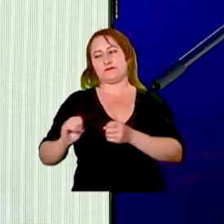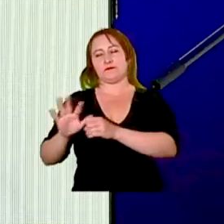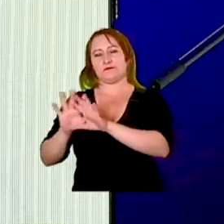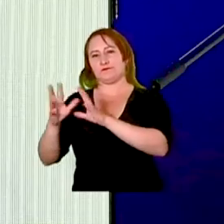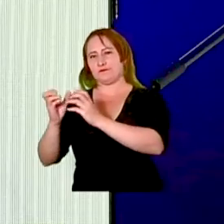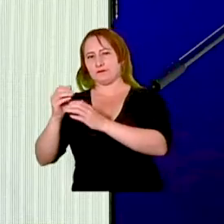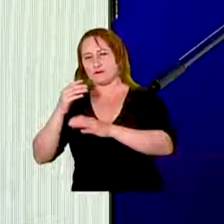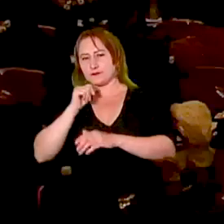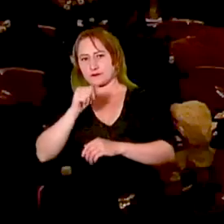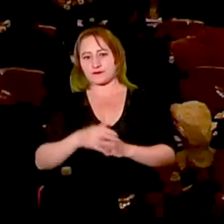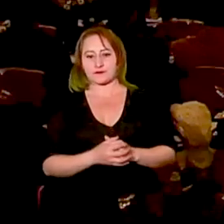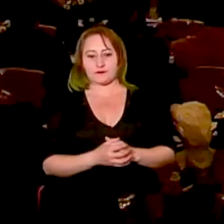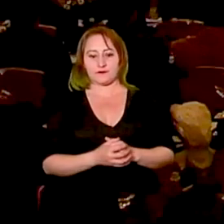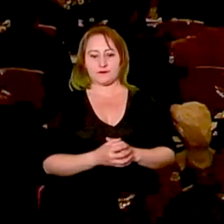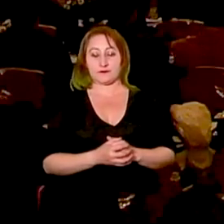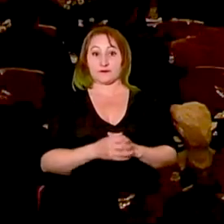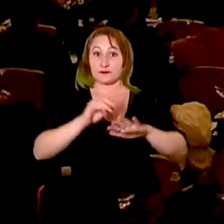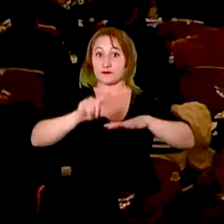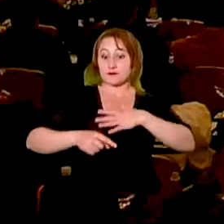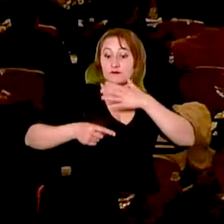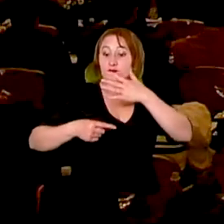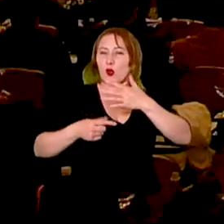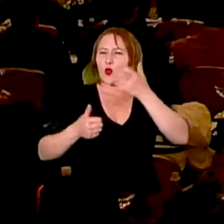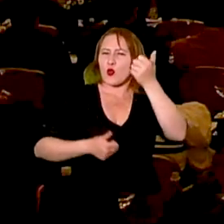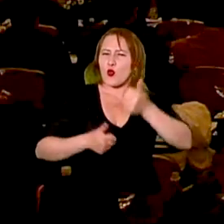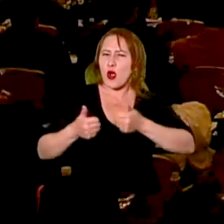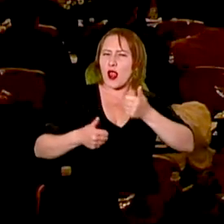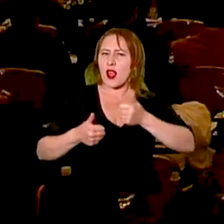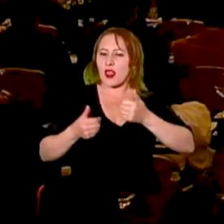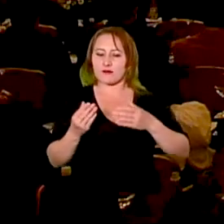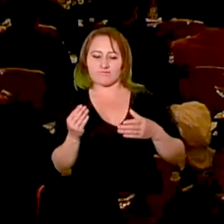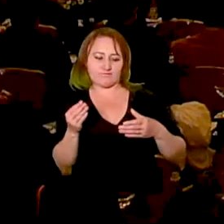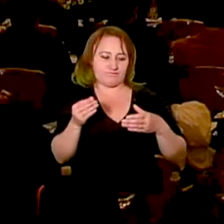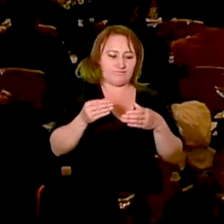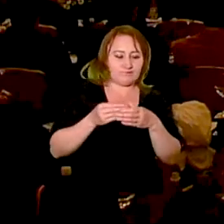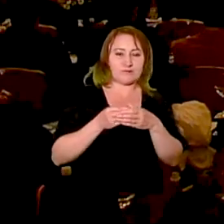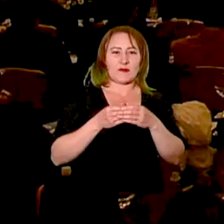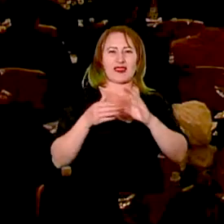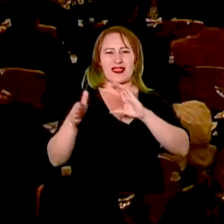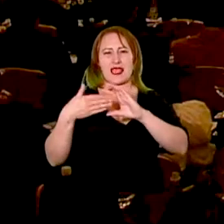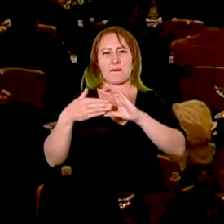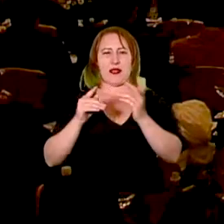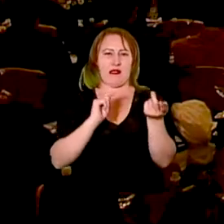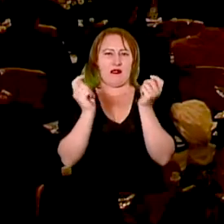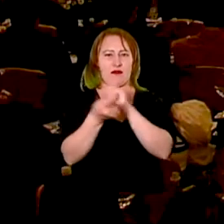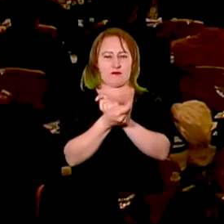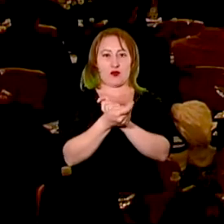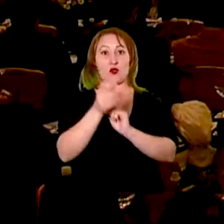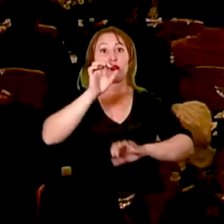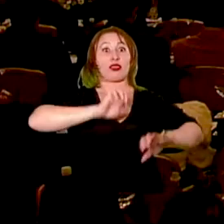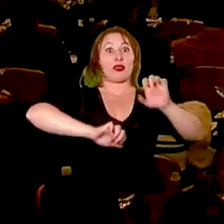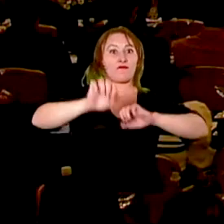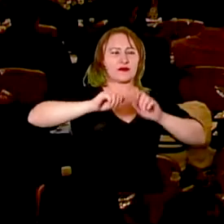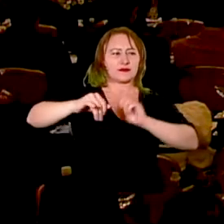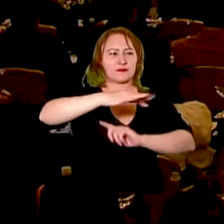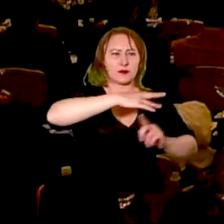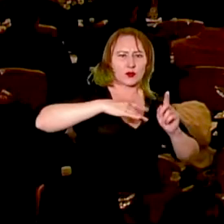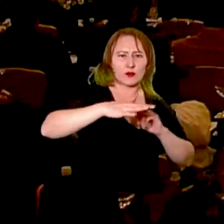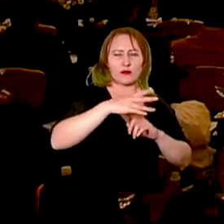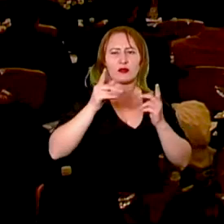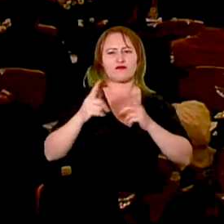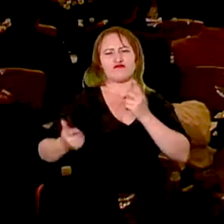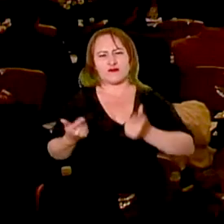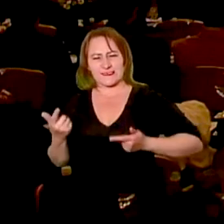pandemia. En la sexta línea de acción es la adaptación al cambio climático, la defensa del medio ambiente y la lucha contra